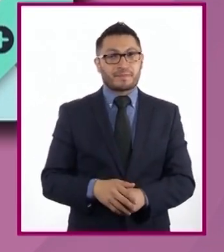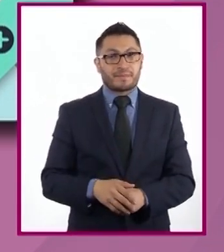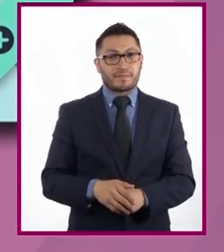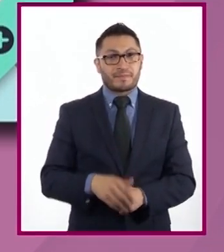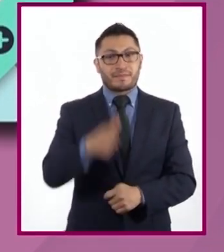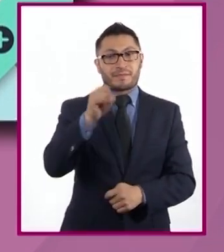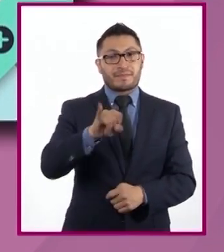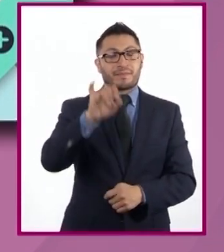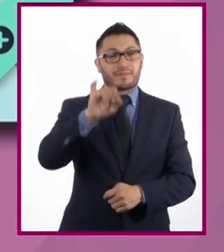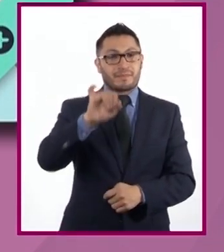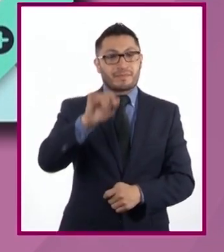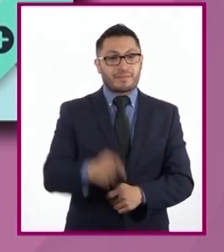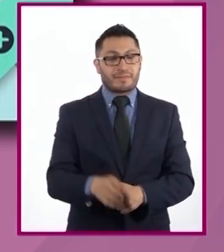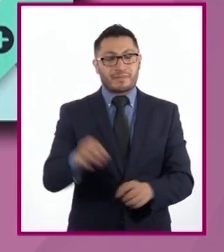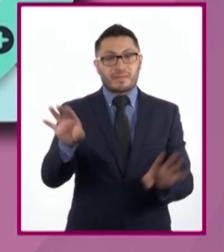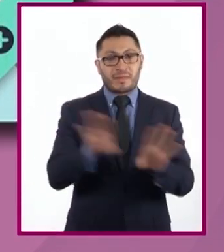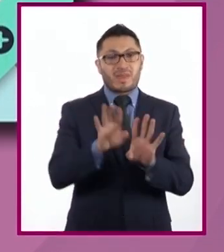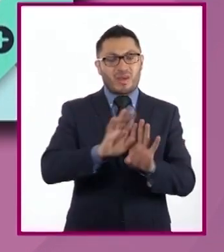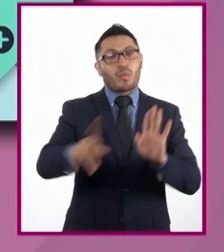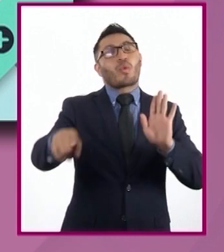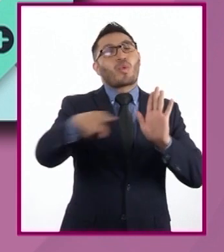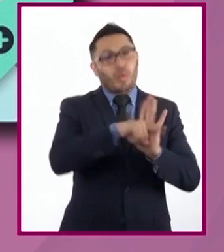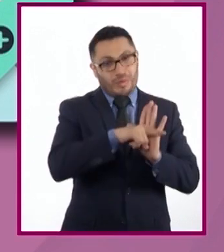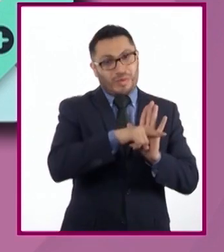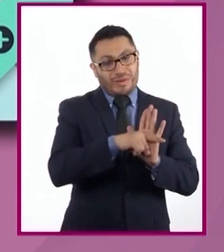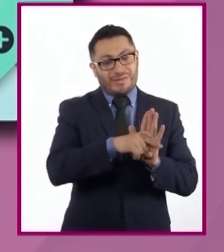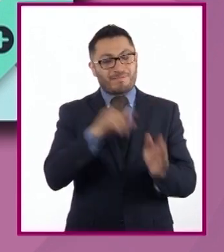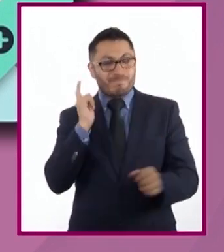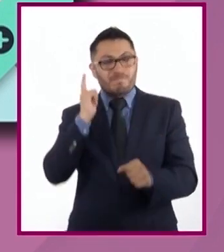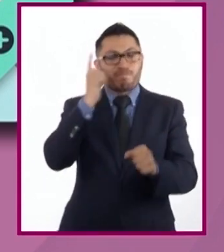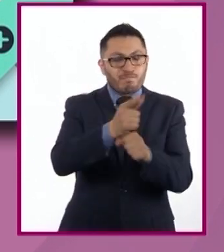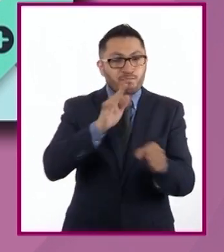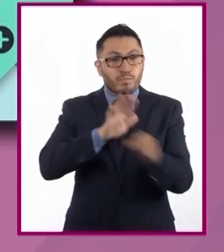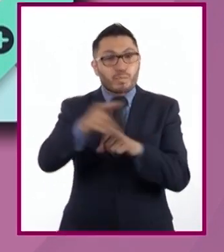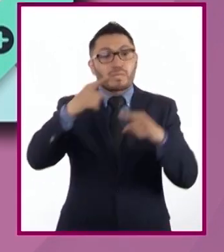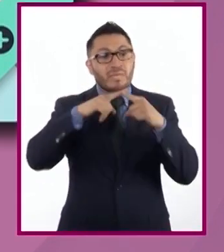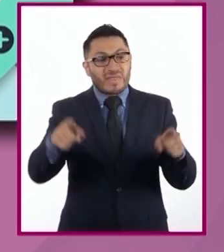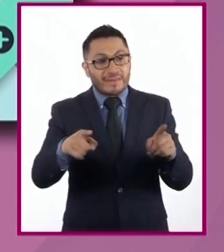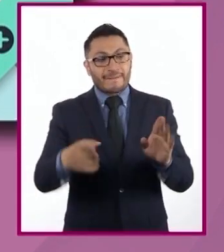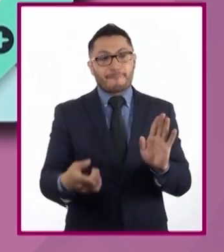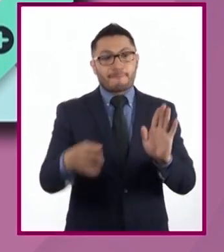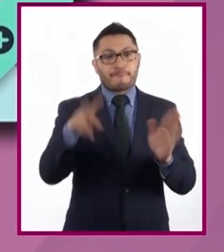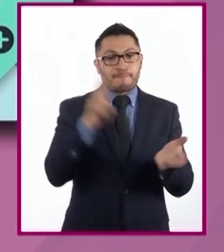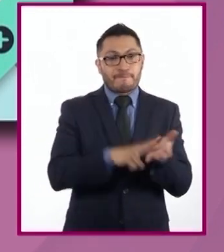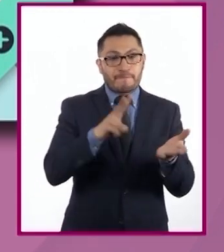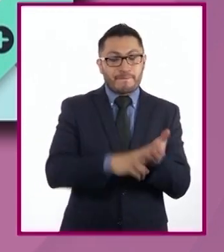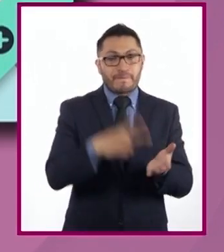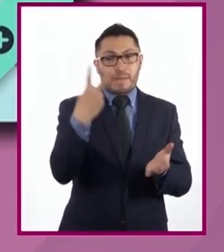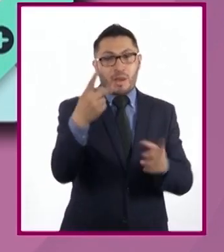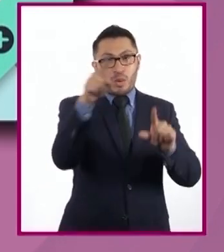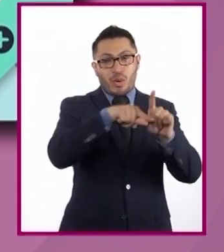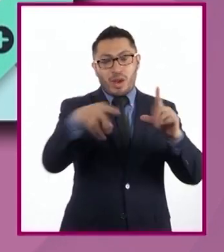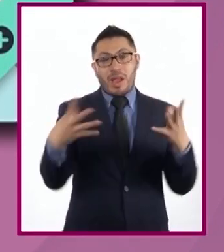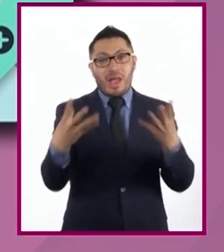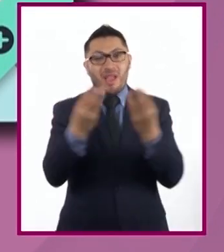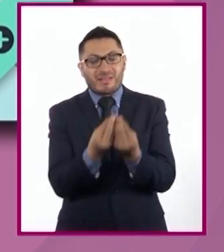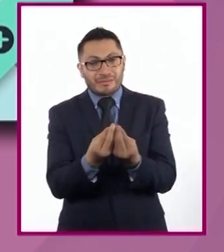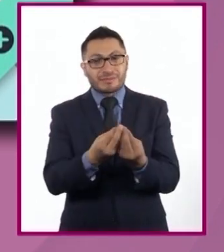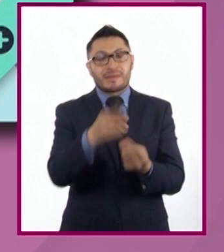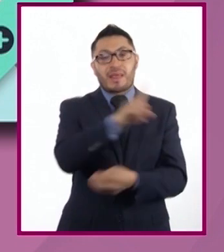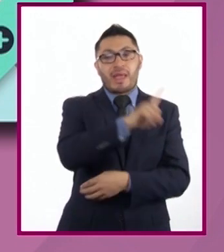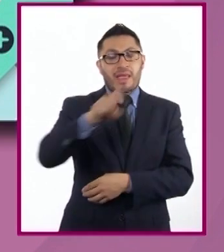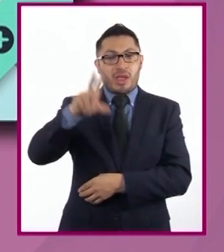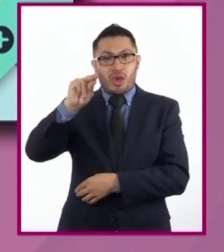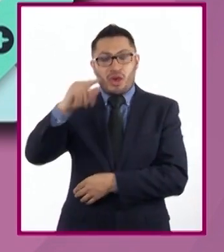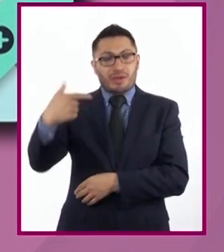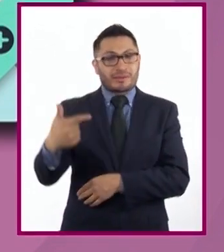Así es, una sustracción. Calcularemos la diferencia de lo que valen los dos ángulos juntos, que es